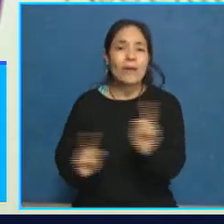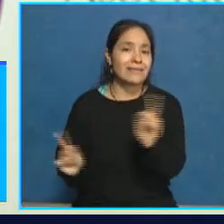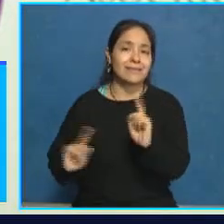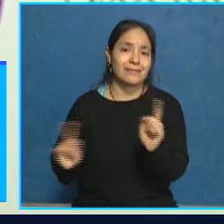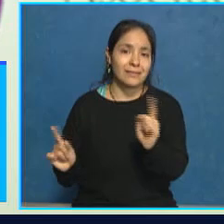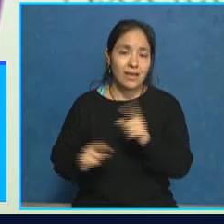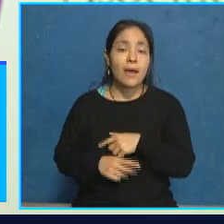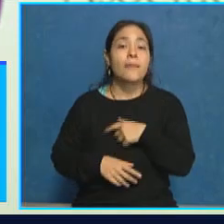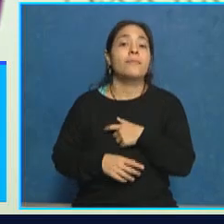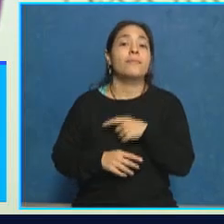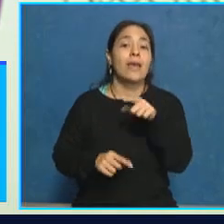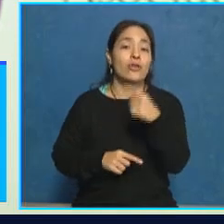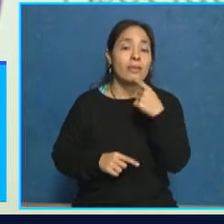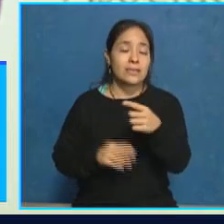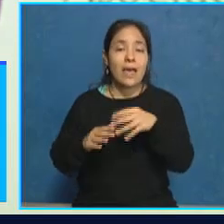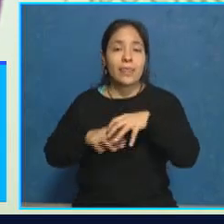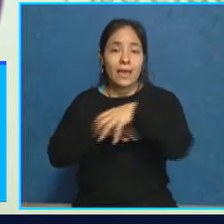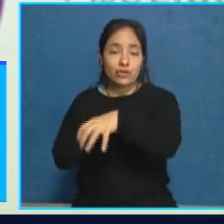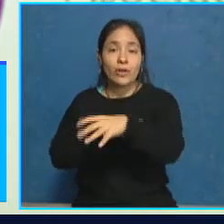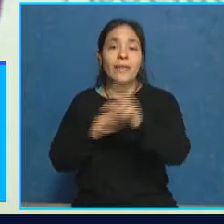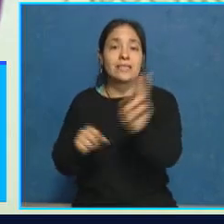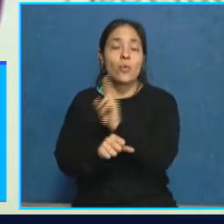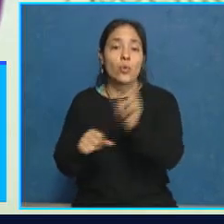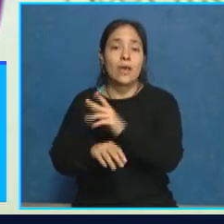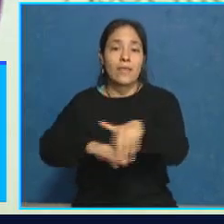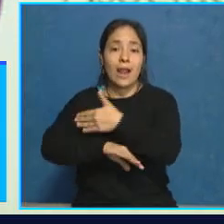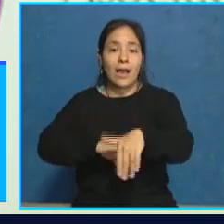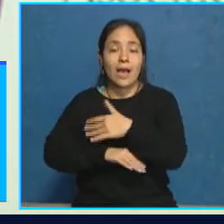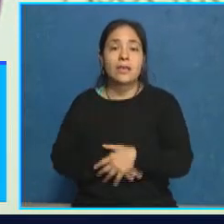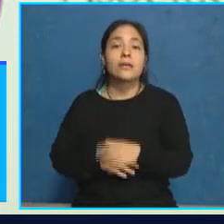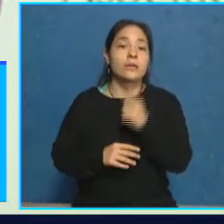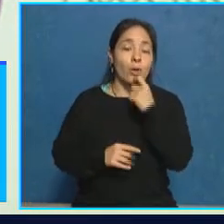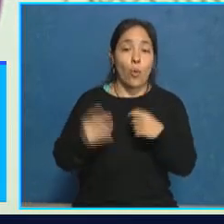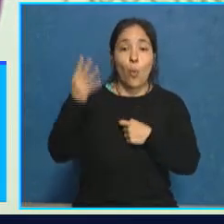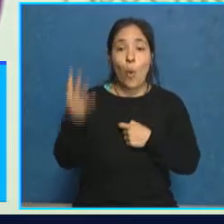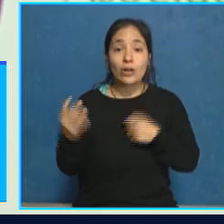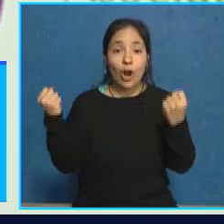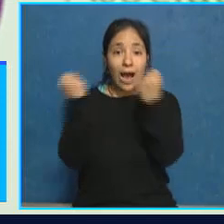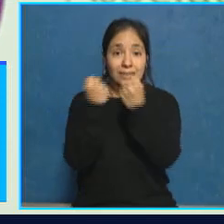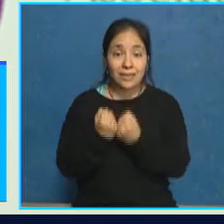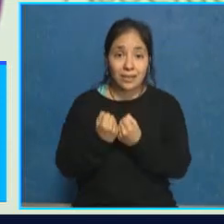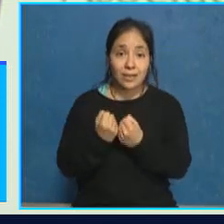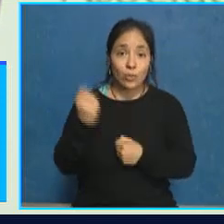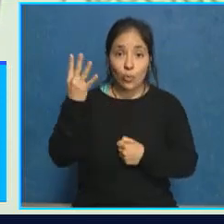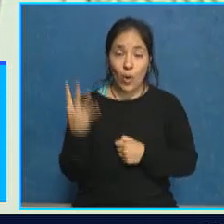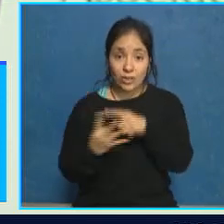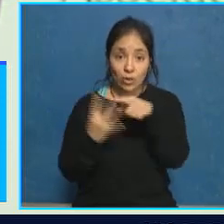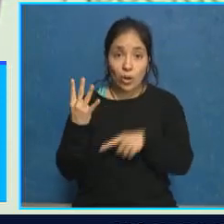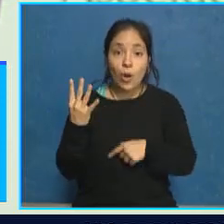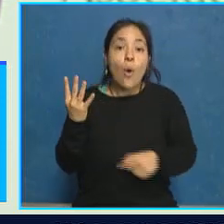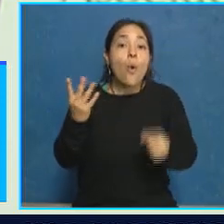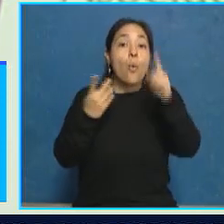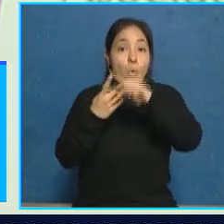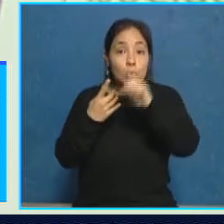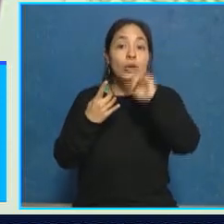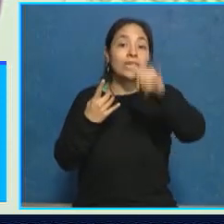Agencia de Seguridad Vial que uno de cada cuatro accidentes está involucrado al alcohol, uno de cada cuatro. O sea que si